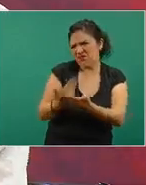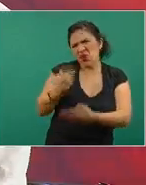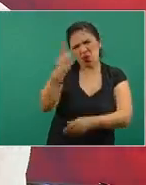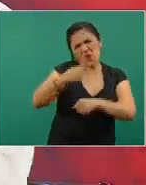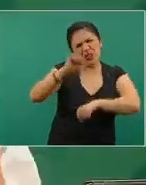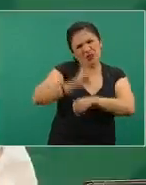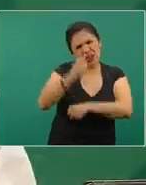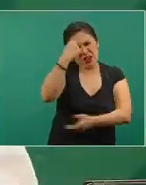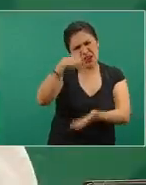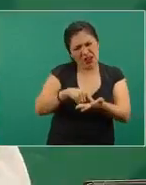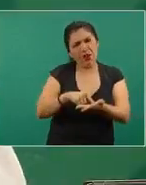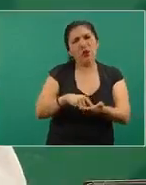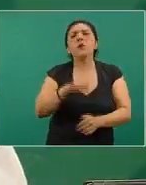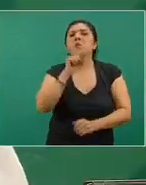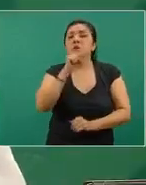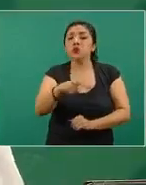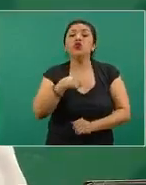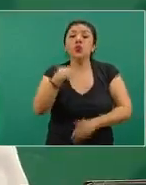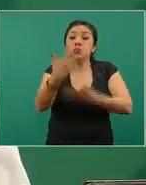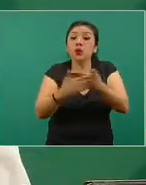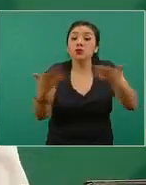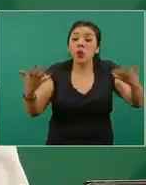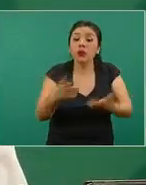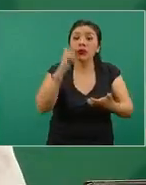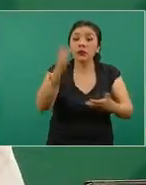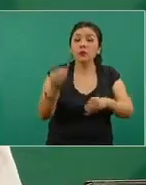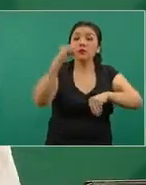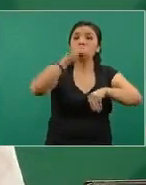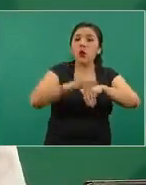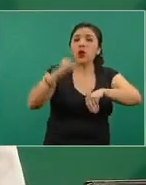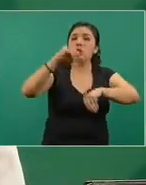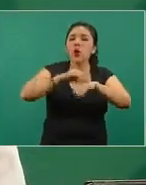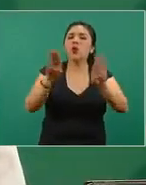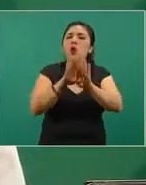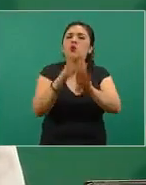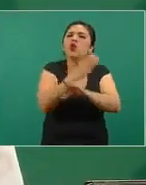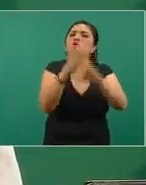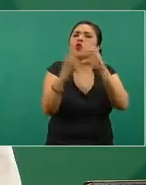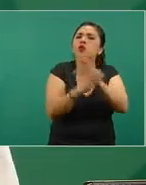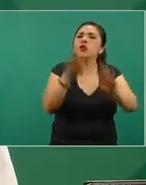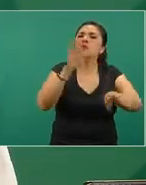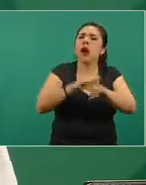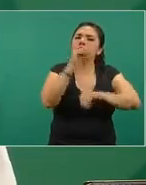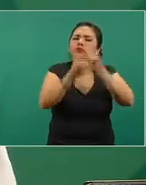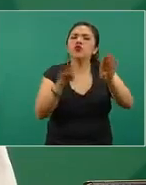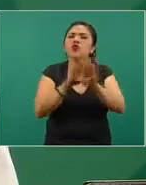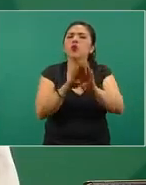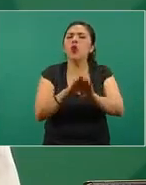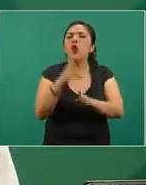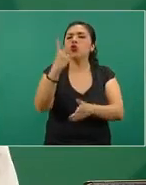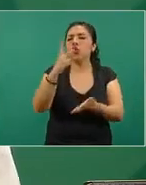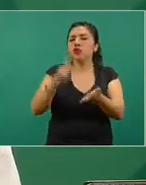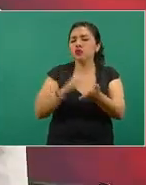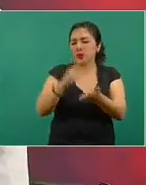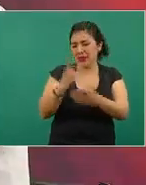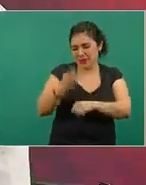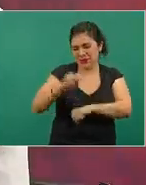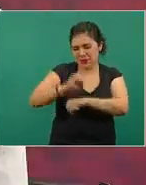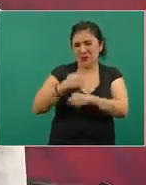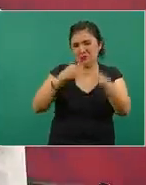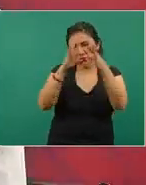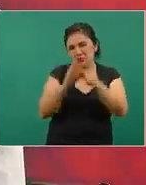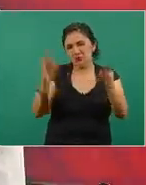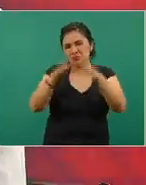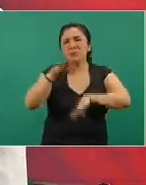parece, y lo que vamos a hacer es ir poniendo detalles, eso también lo decíamos 2 veces a lo largo de esta semana, detalles en toda